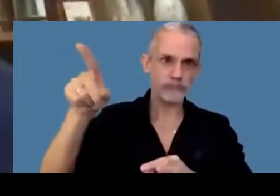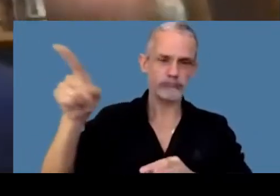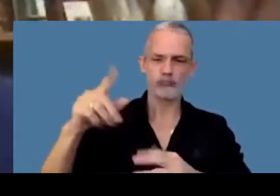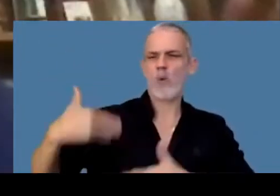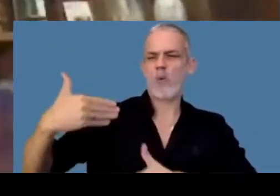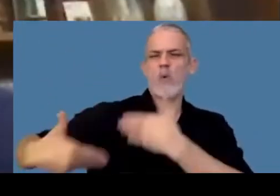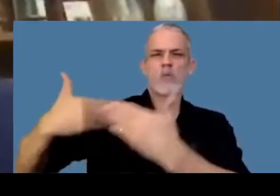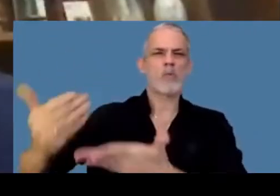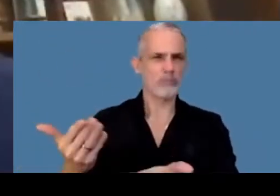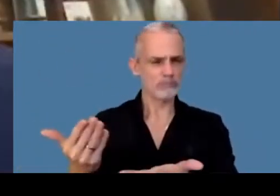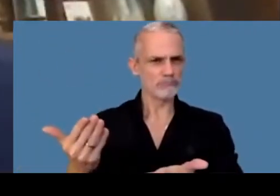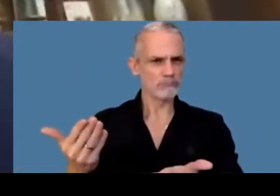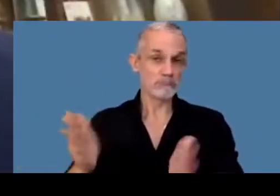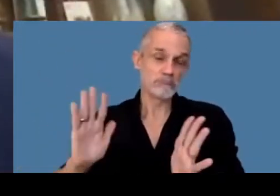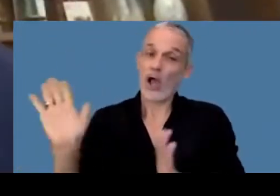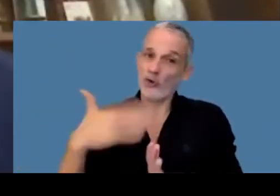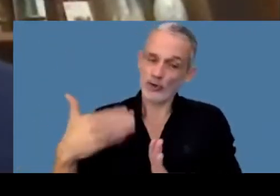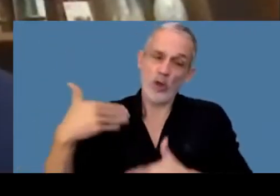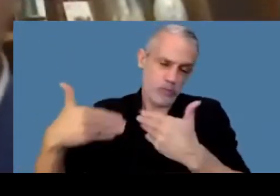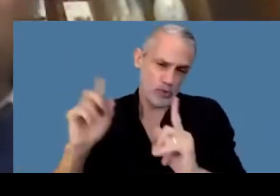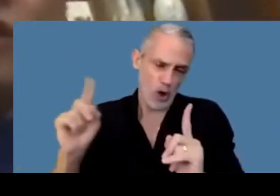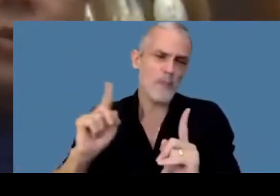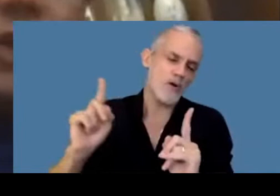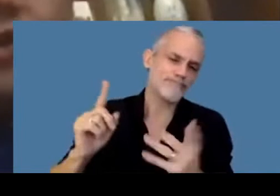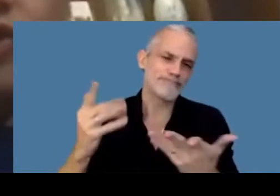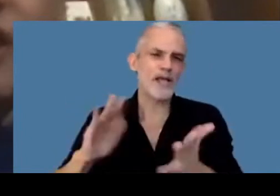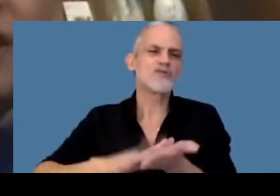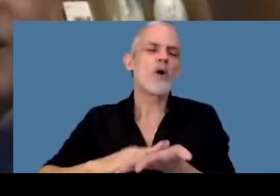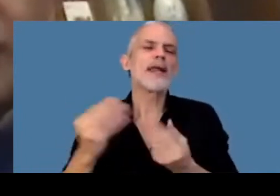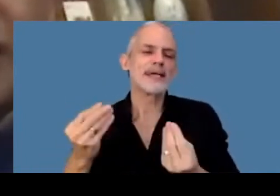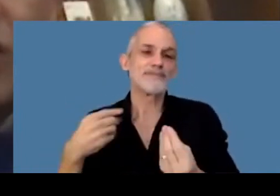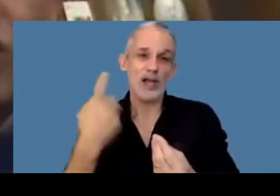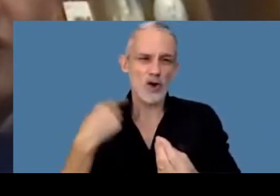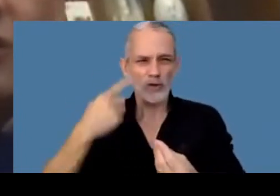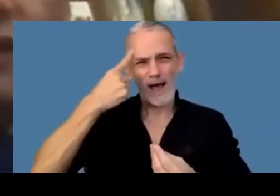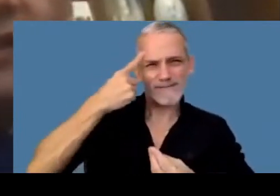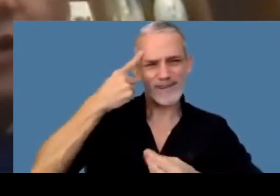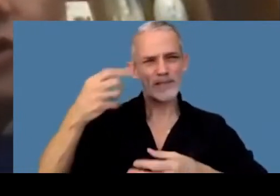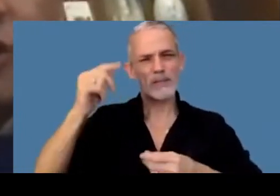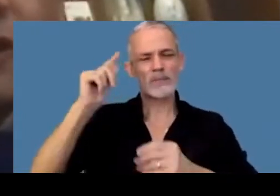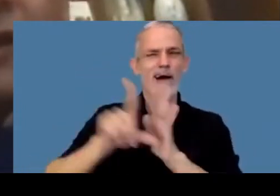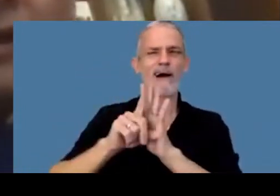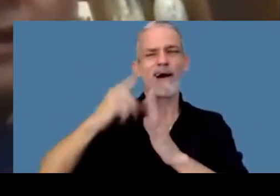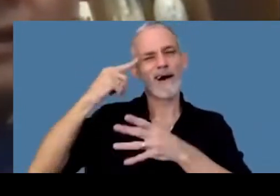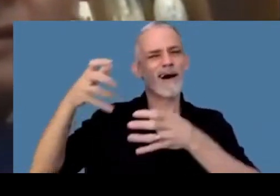determinados aspectos, no sé si en todos, pero por lo menos en lo que solemos asociar en el imaginario colectivo al